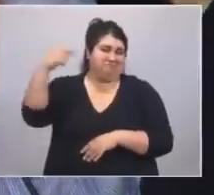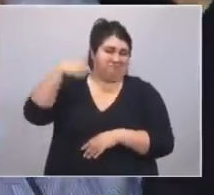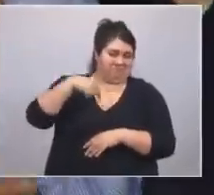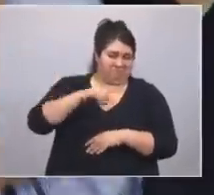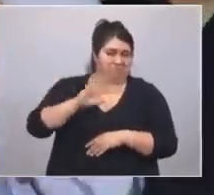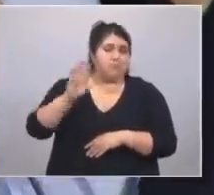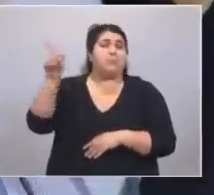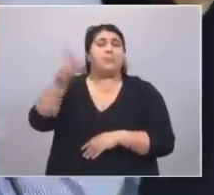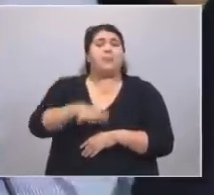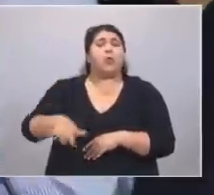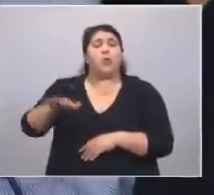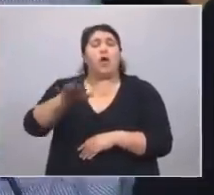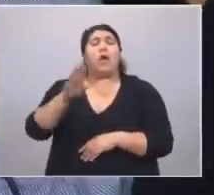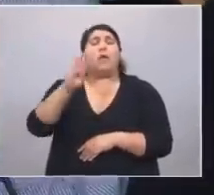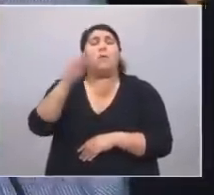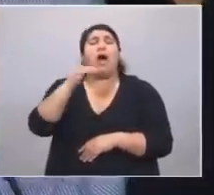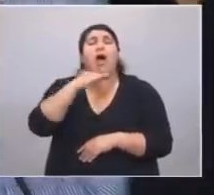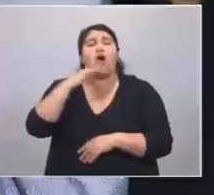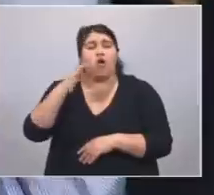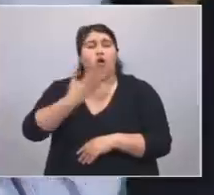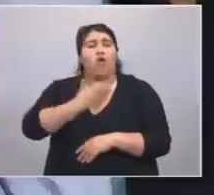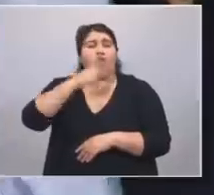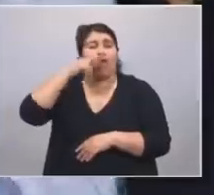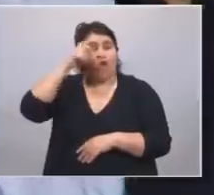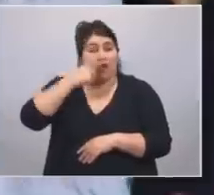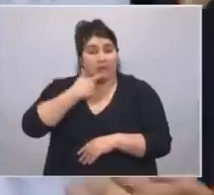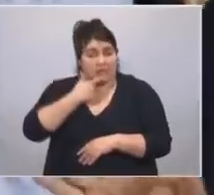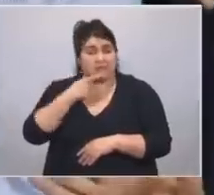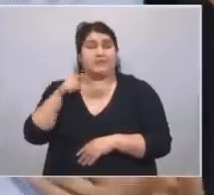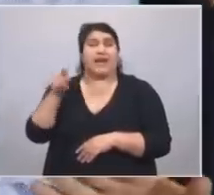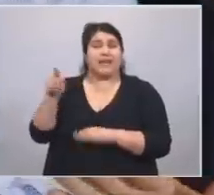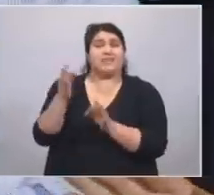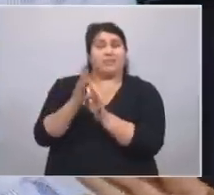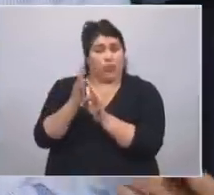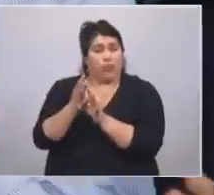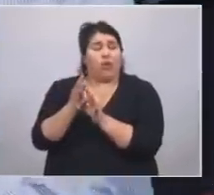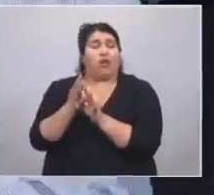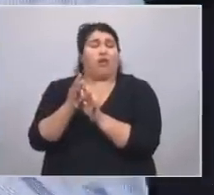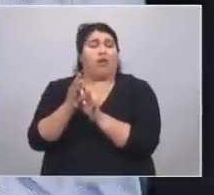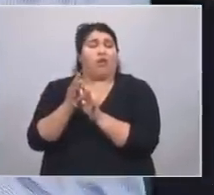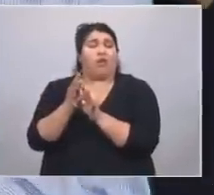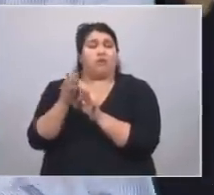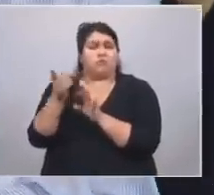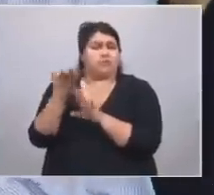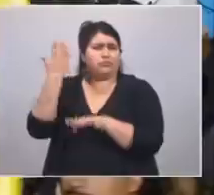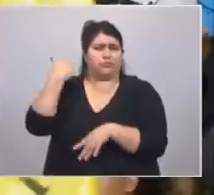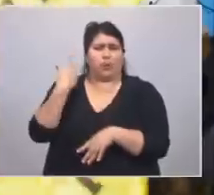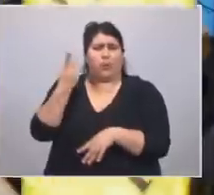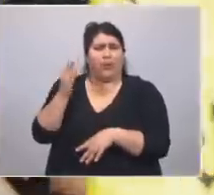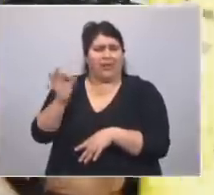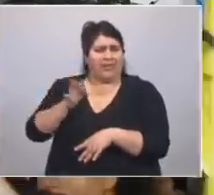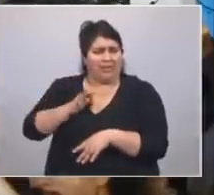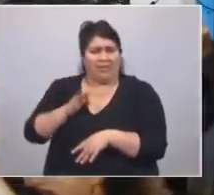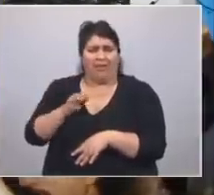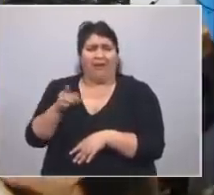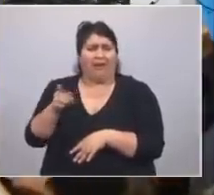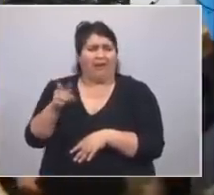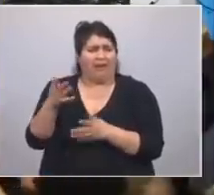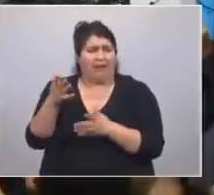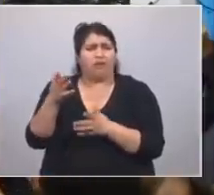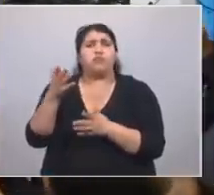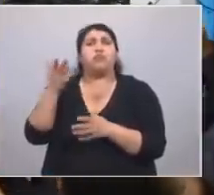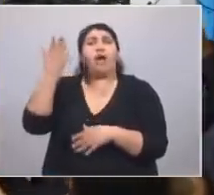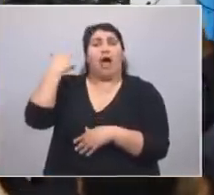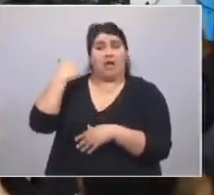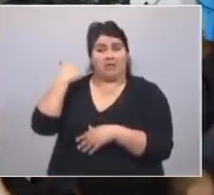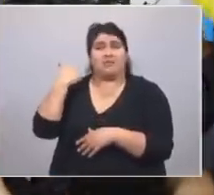en el Bajo Flores, de una escuela donde hace 20 años Néstor, a